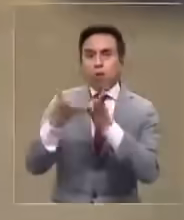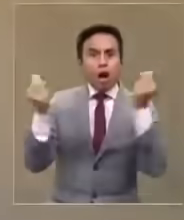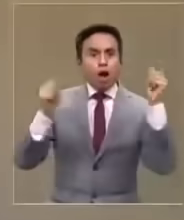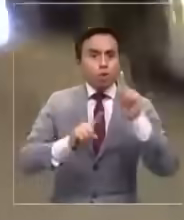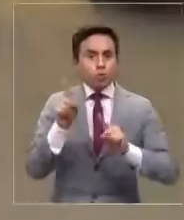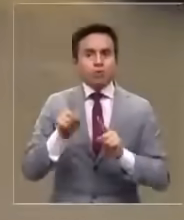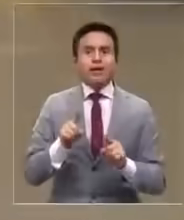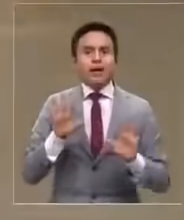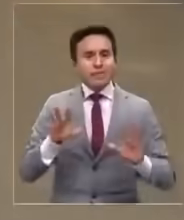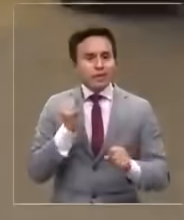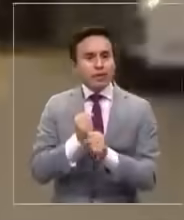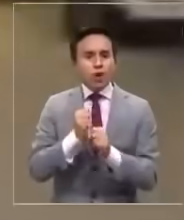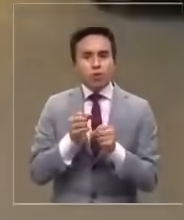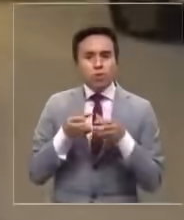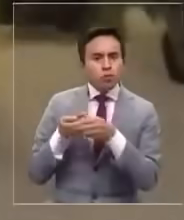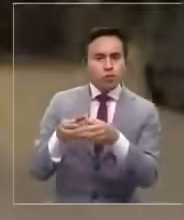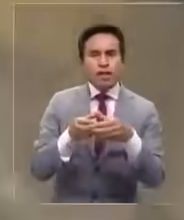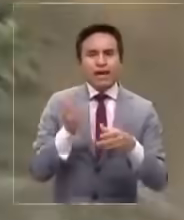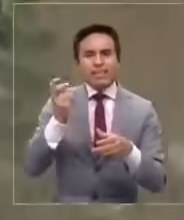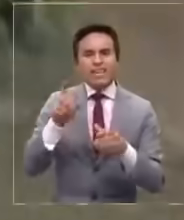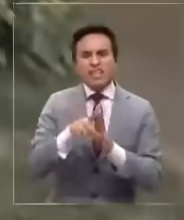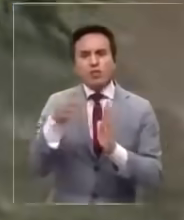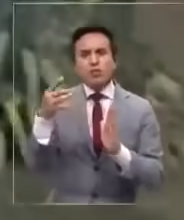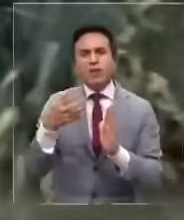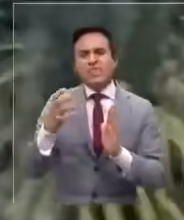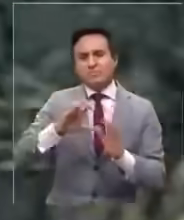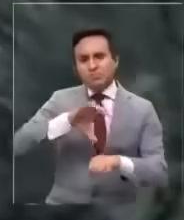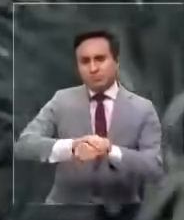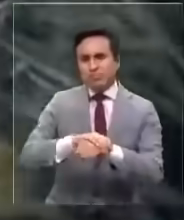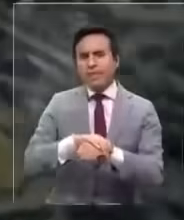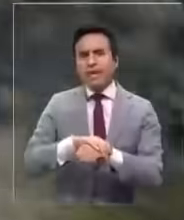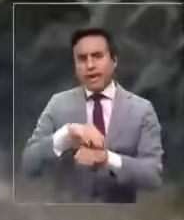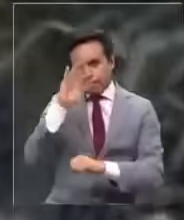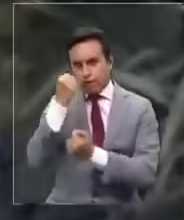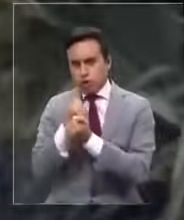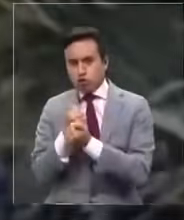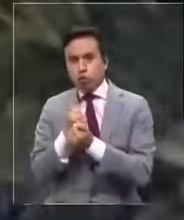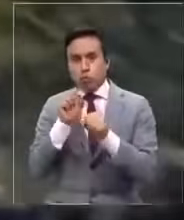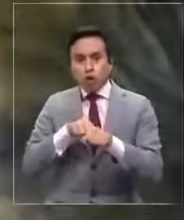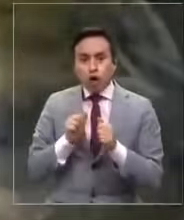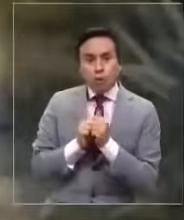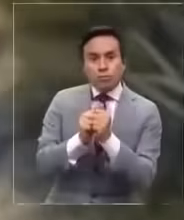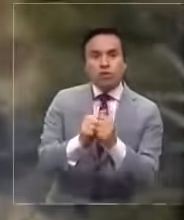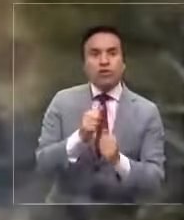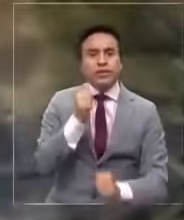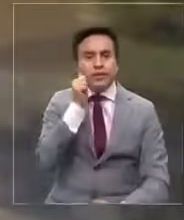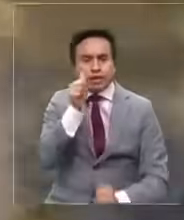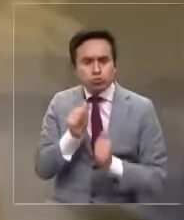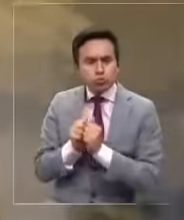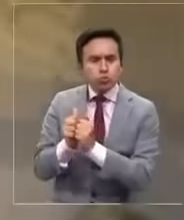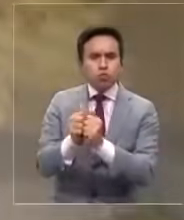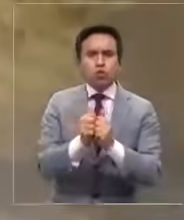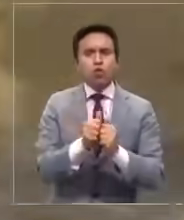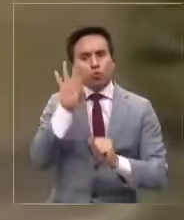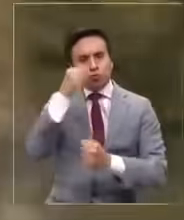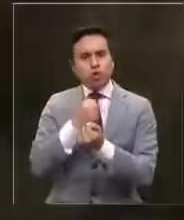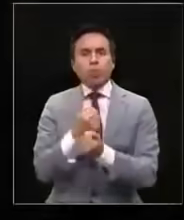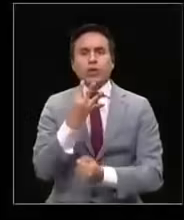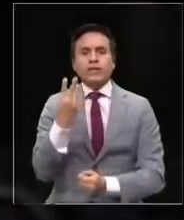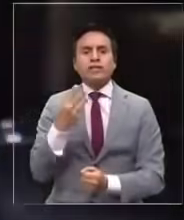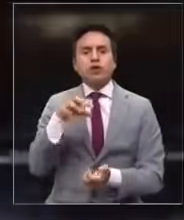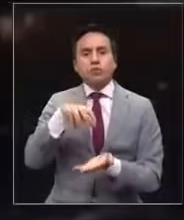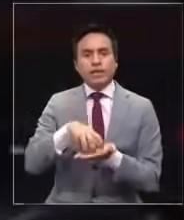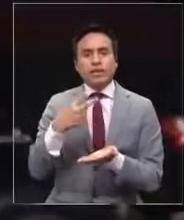Es parte del trabajo de la patrulla Casa Delincuentes de Carabineros. En esta oportunidad acompañamos durante varios días a los efectivos policiales de la